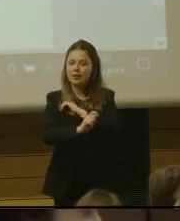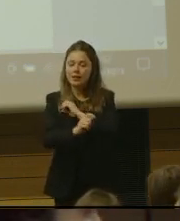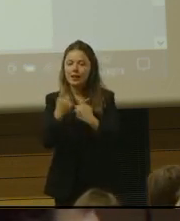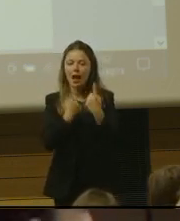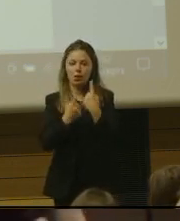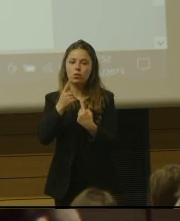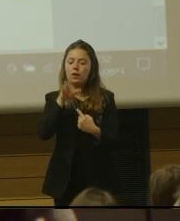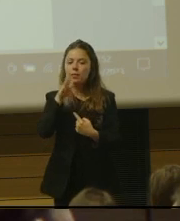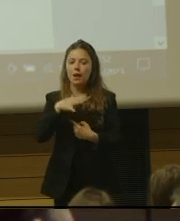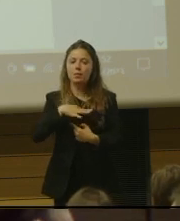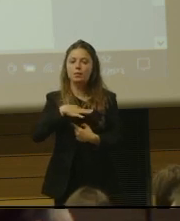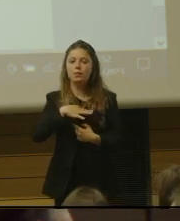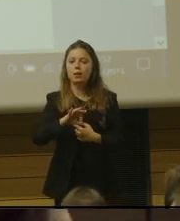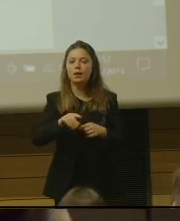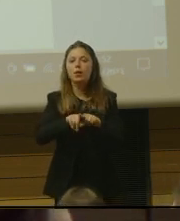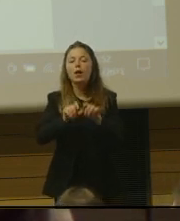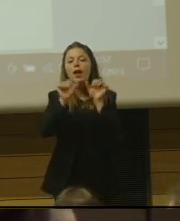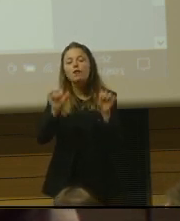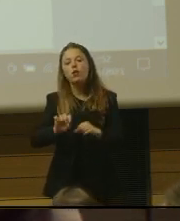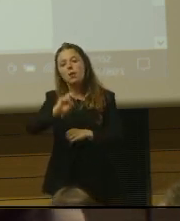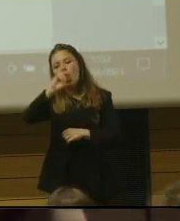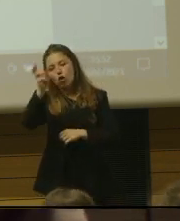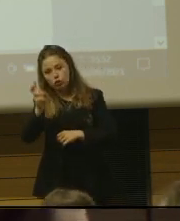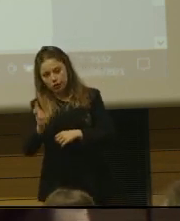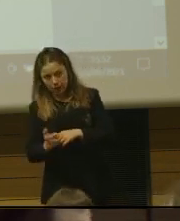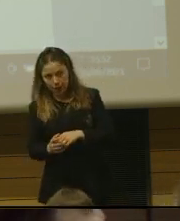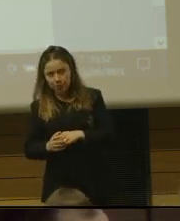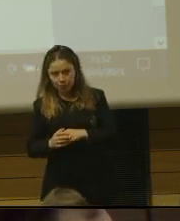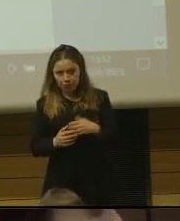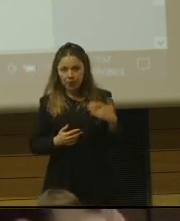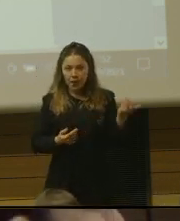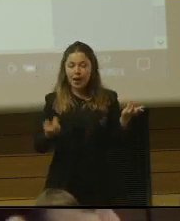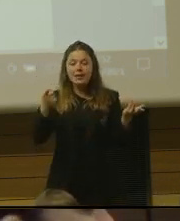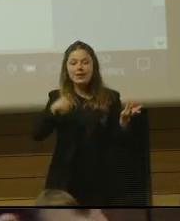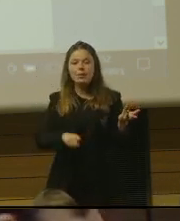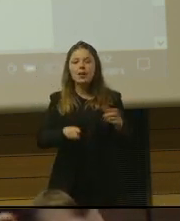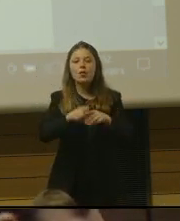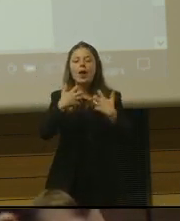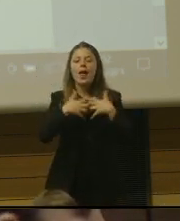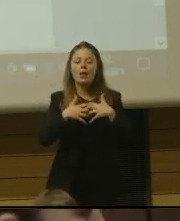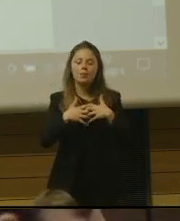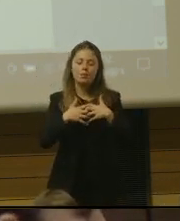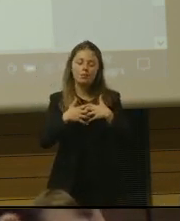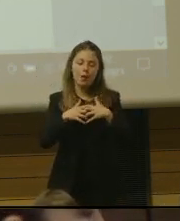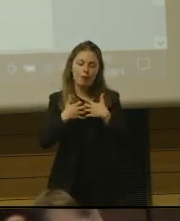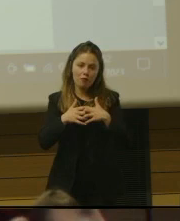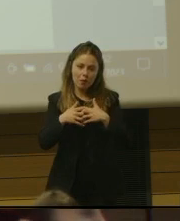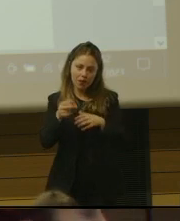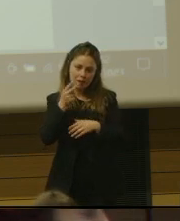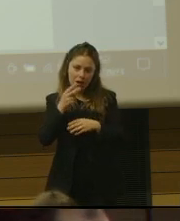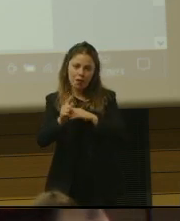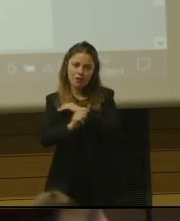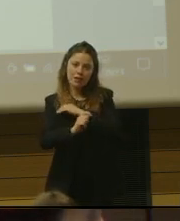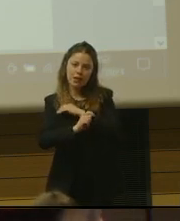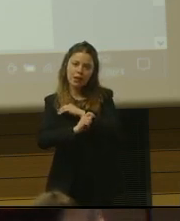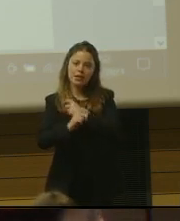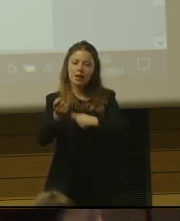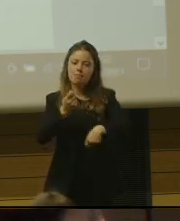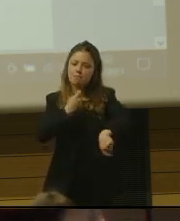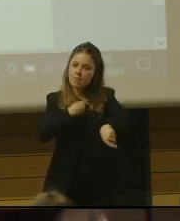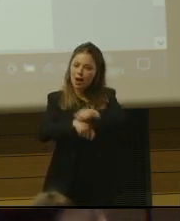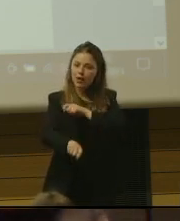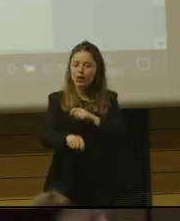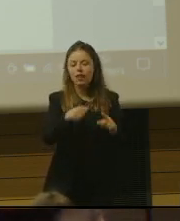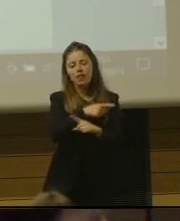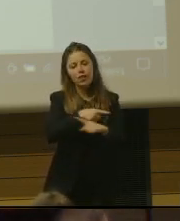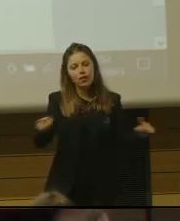para poder llegar de otra manera, igual que lo hacen las tabacaleras, que sus estrategias de marketing son completamente